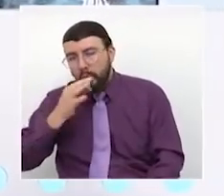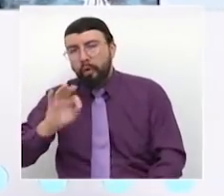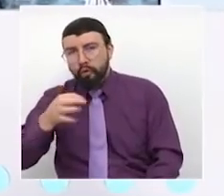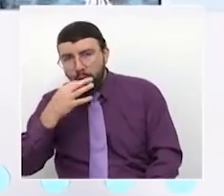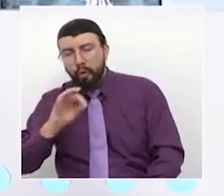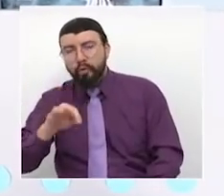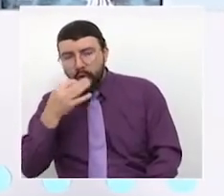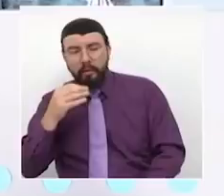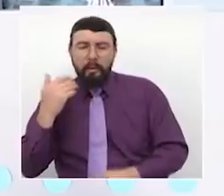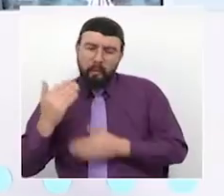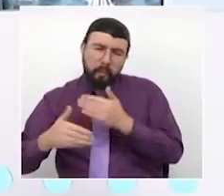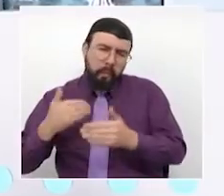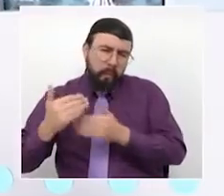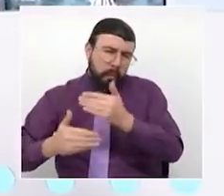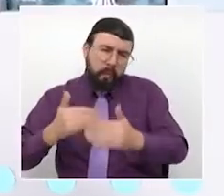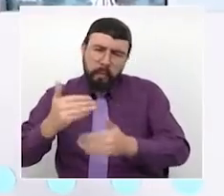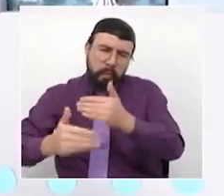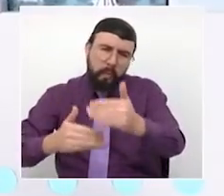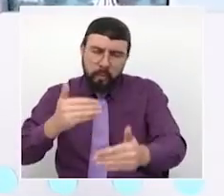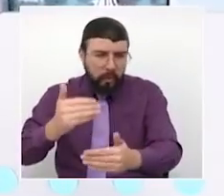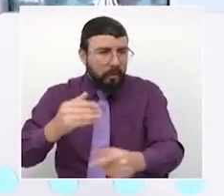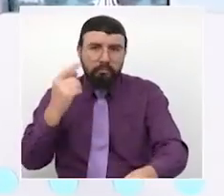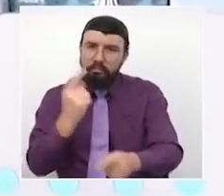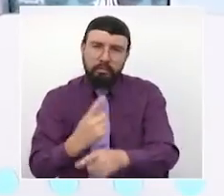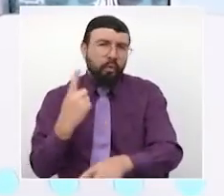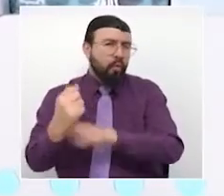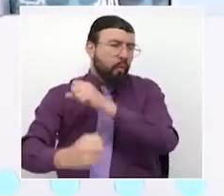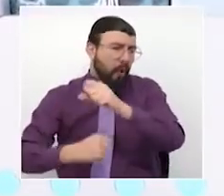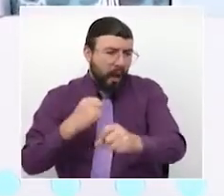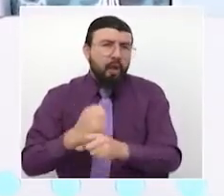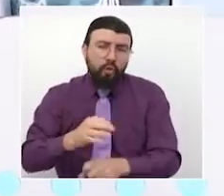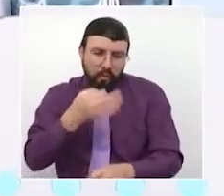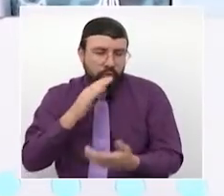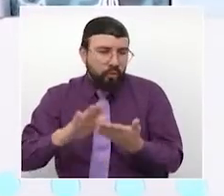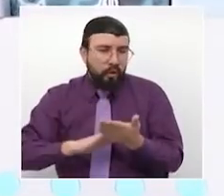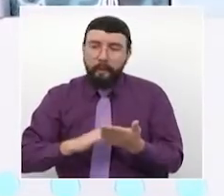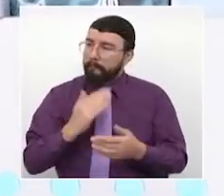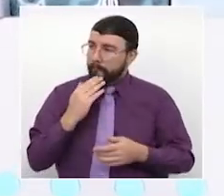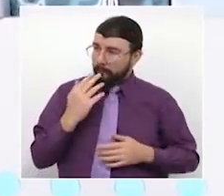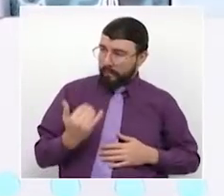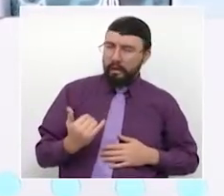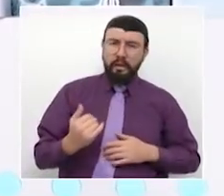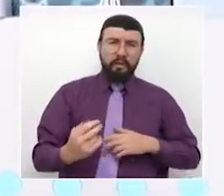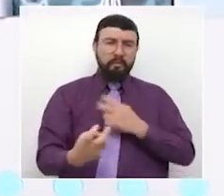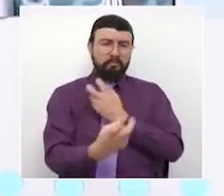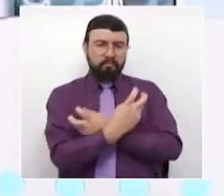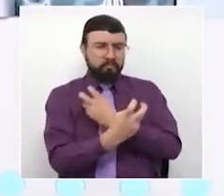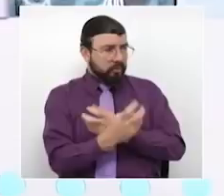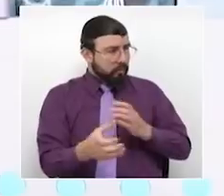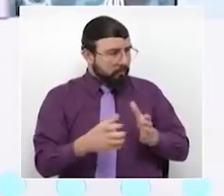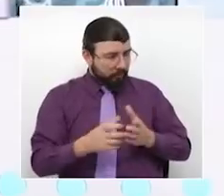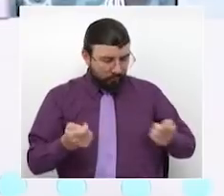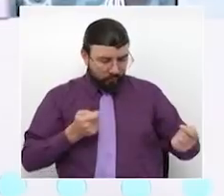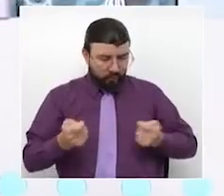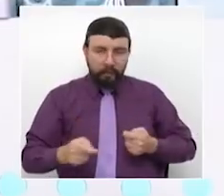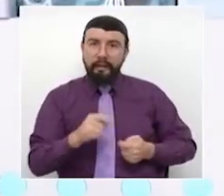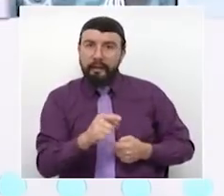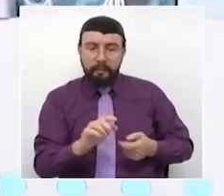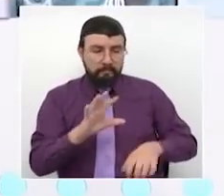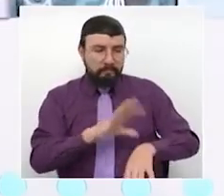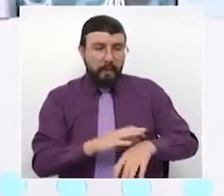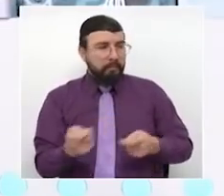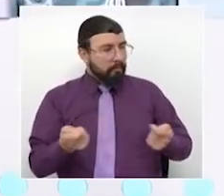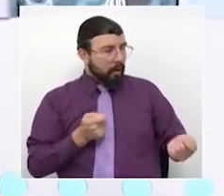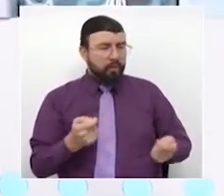tratamientos. Hay un tratamiento que se está utilizando mucho en el campo de la ortopedia y en el manejo del dolor. Lo conocí